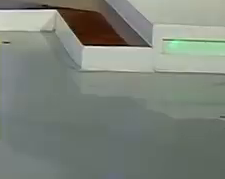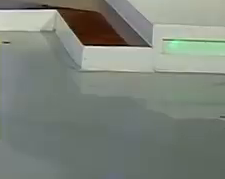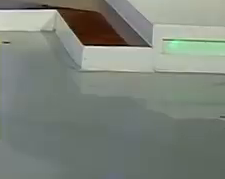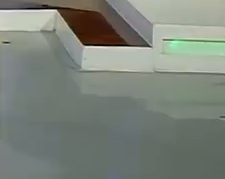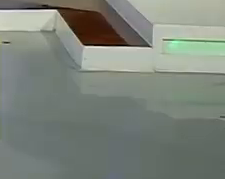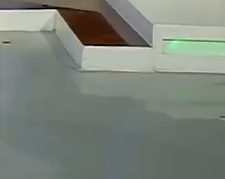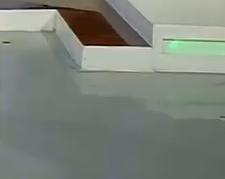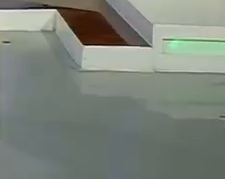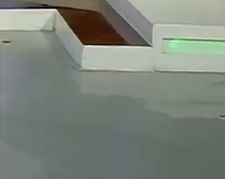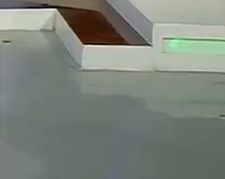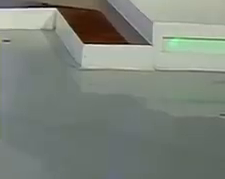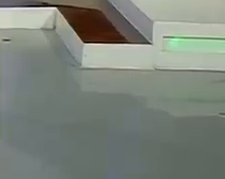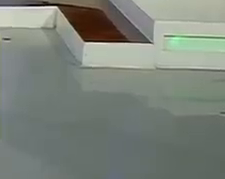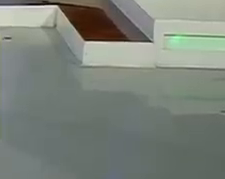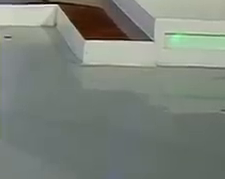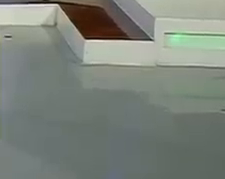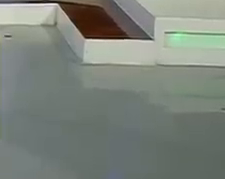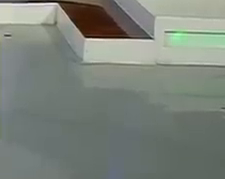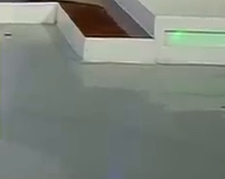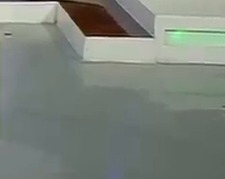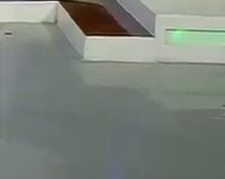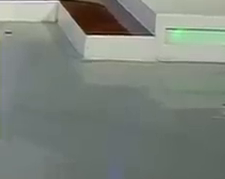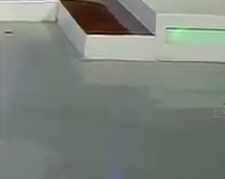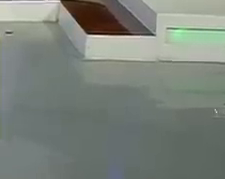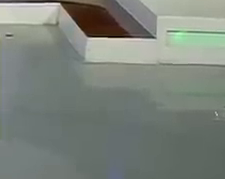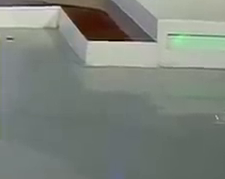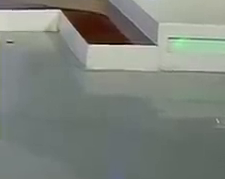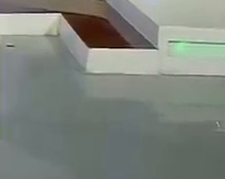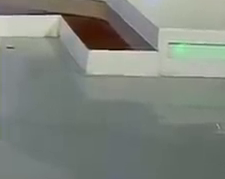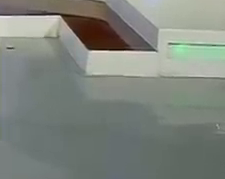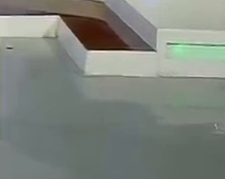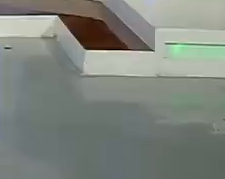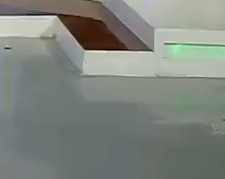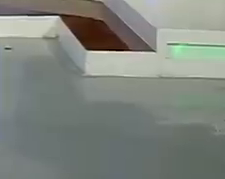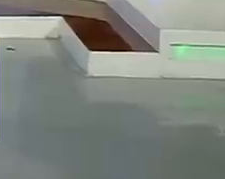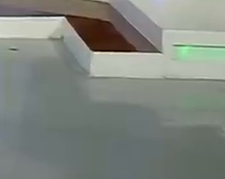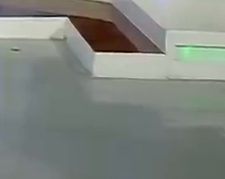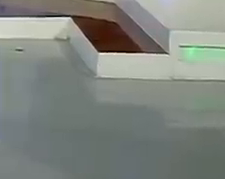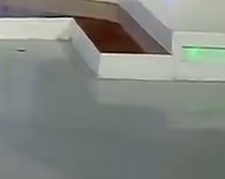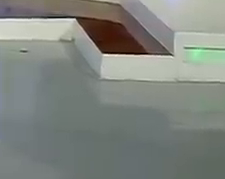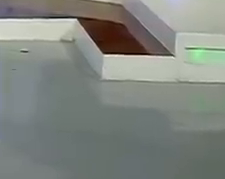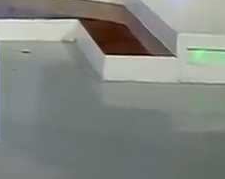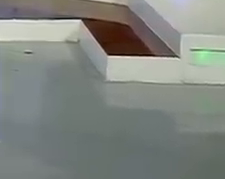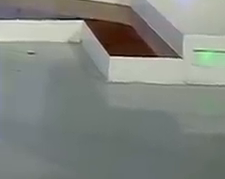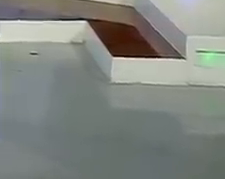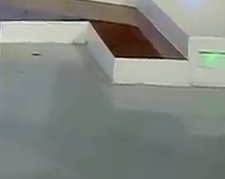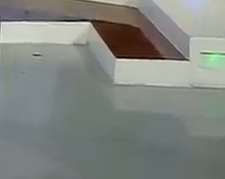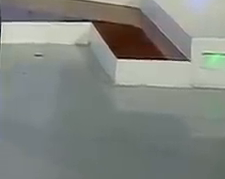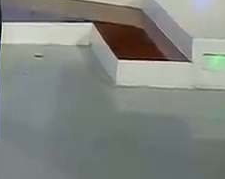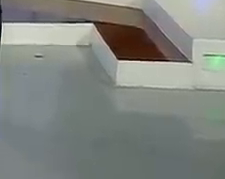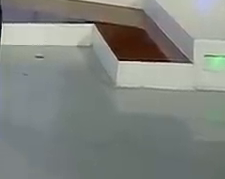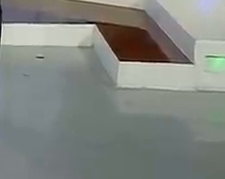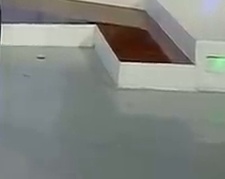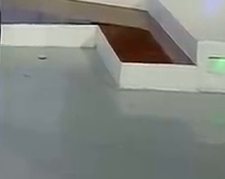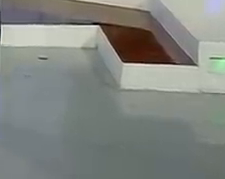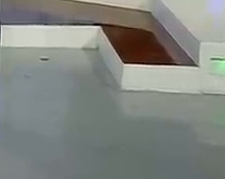al funk son y no precisamente a nuestro sonidista sino a nada más y nada menos que